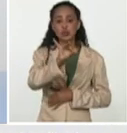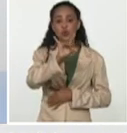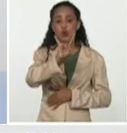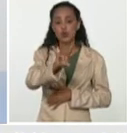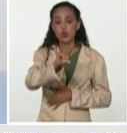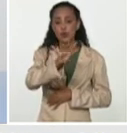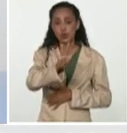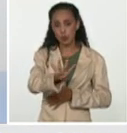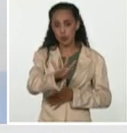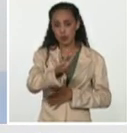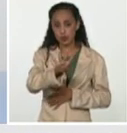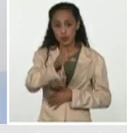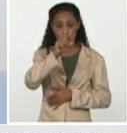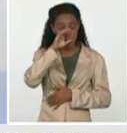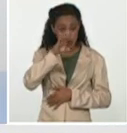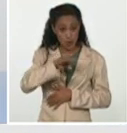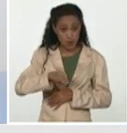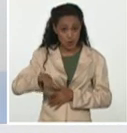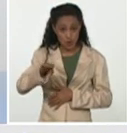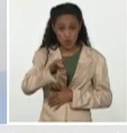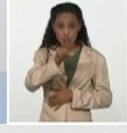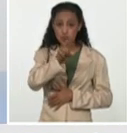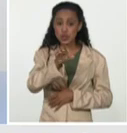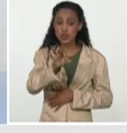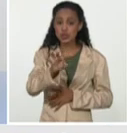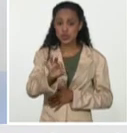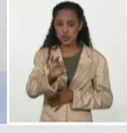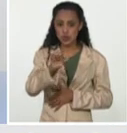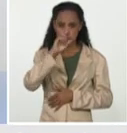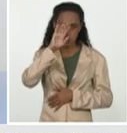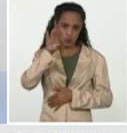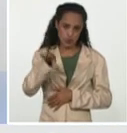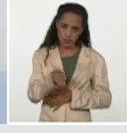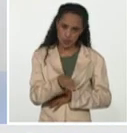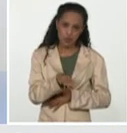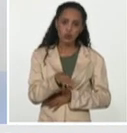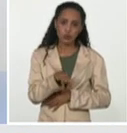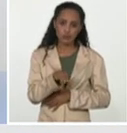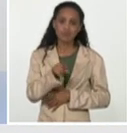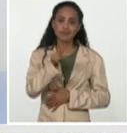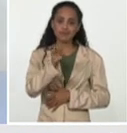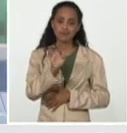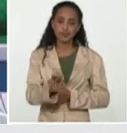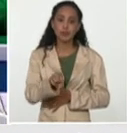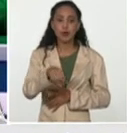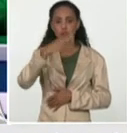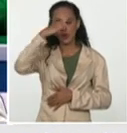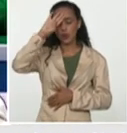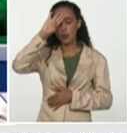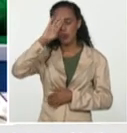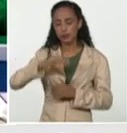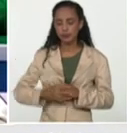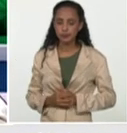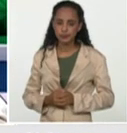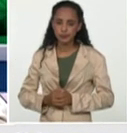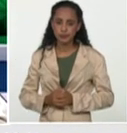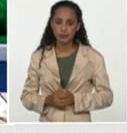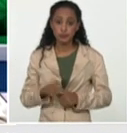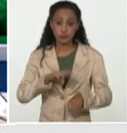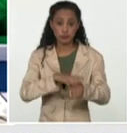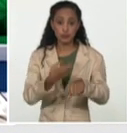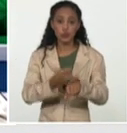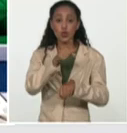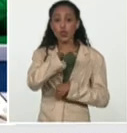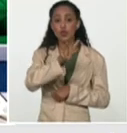14.794 pacientes de 18 y menos años de edad en nuestro país, el